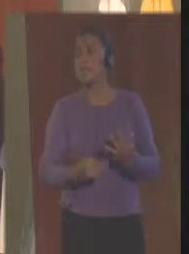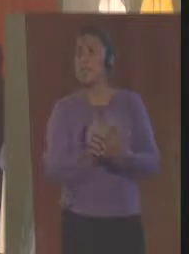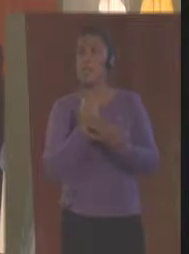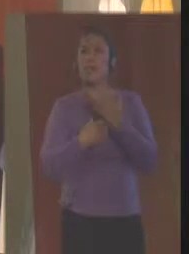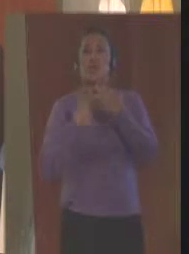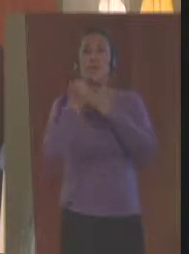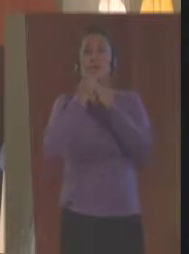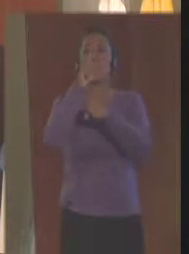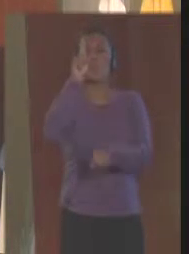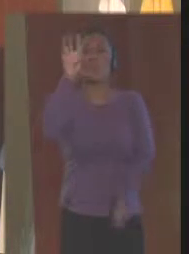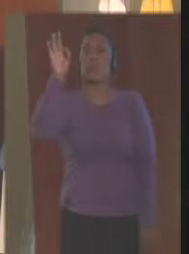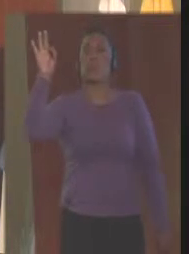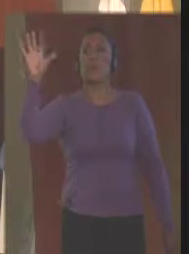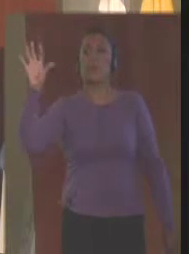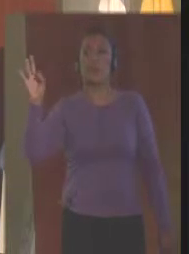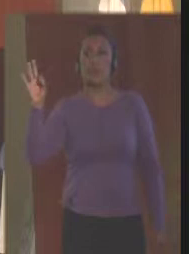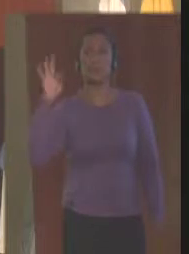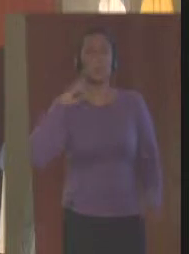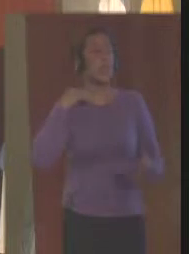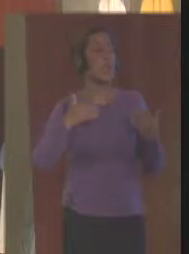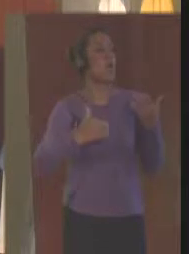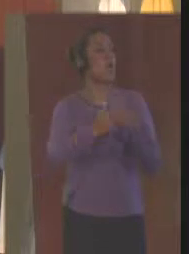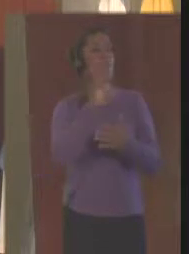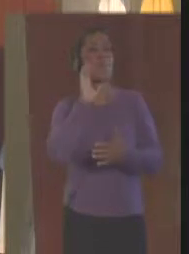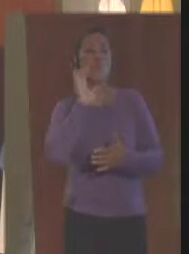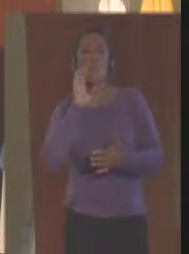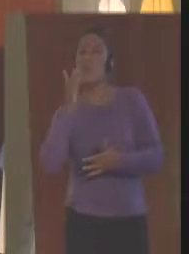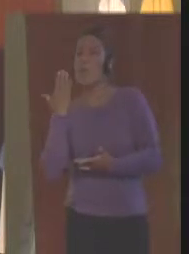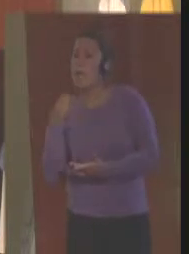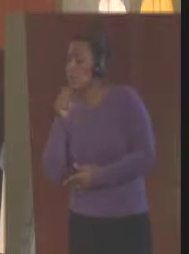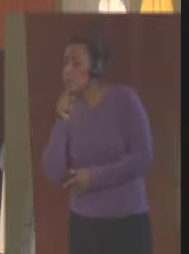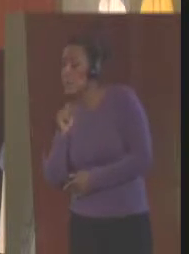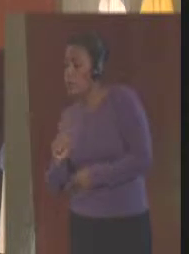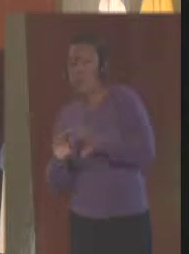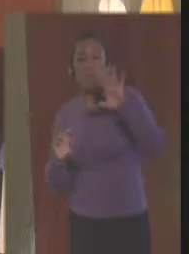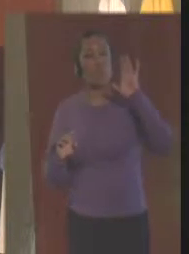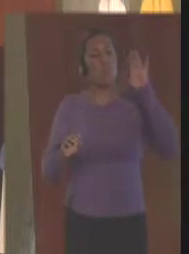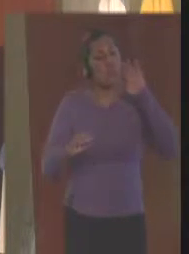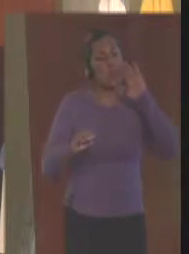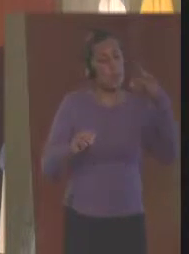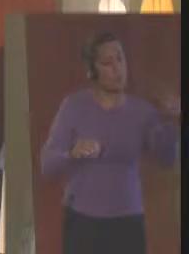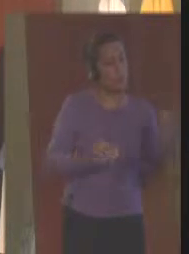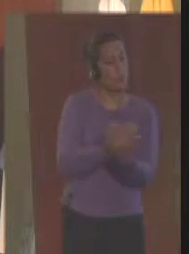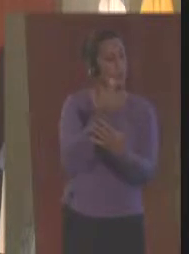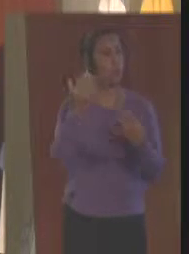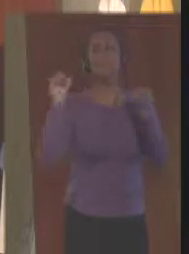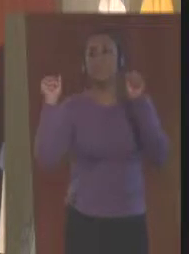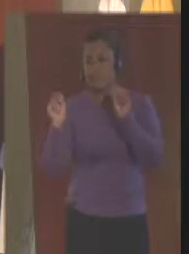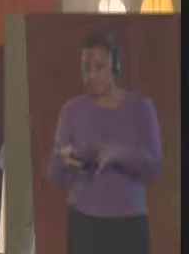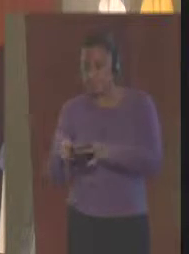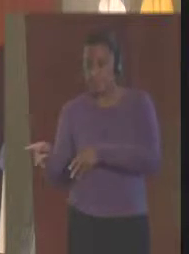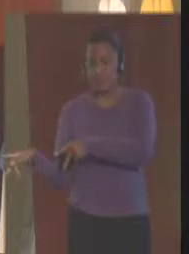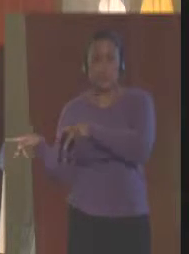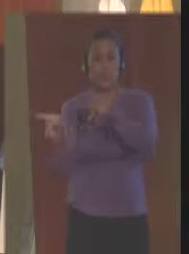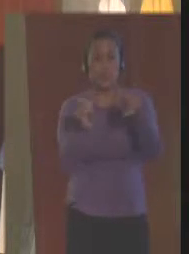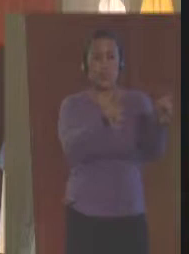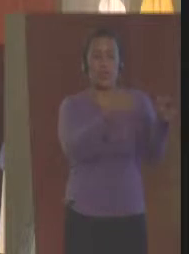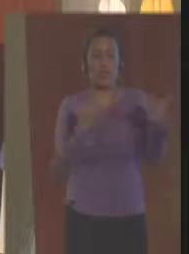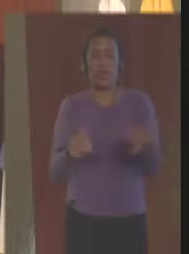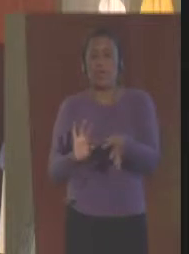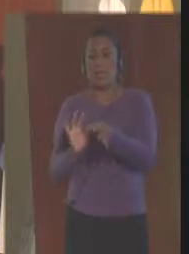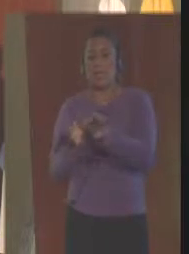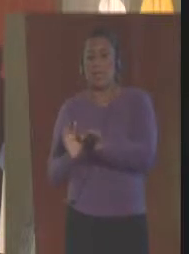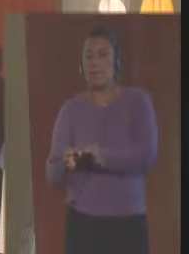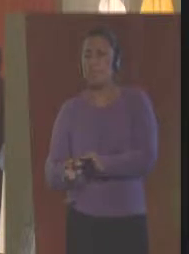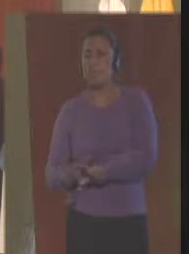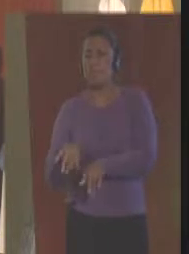desde 1999, con la Cuenca moderna. Obviamente, hoy mantenemos todavía este puente, lo hemos acabado de restaurar, el puente